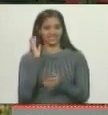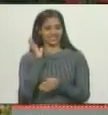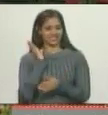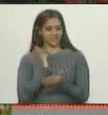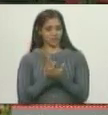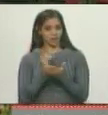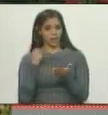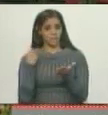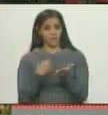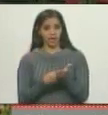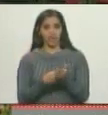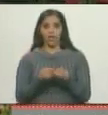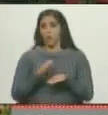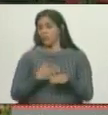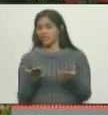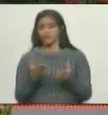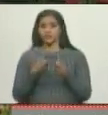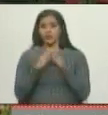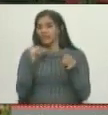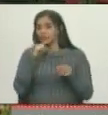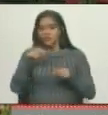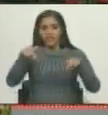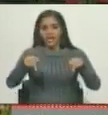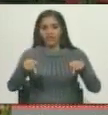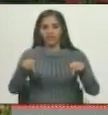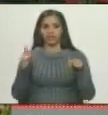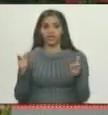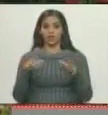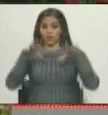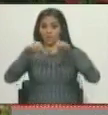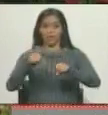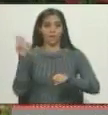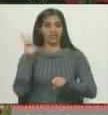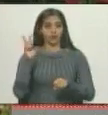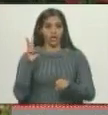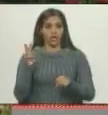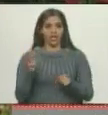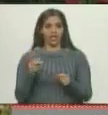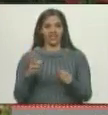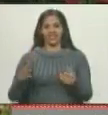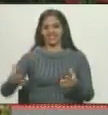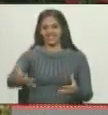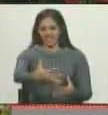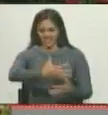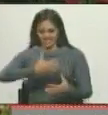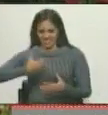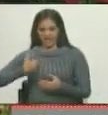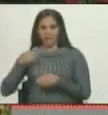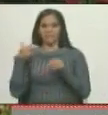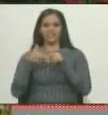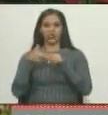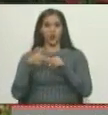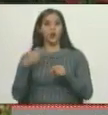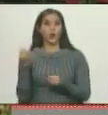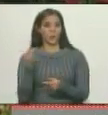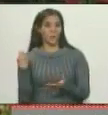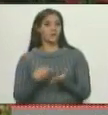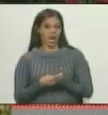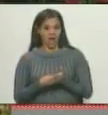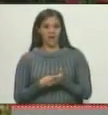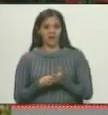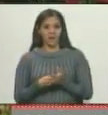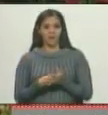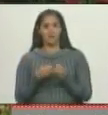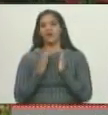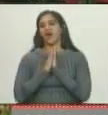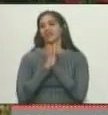paguen. Porque ¿cuál es el cuento de todo esto? Que ellos invaden Venezuela y se llevan el petróleo de Venezuela como pago por los